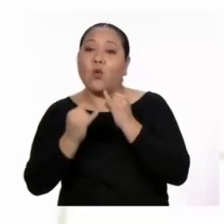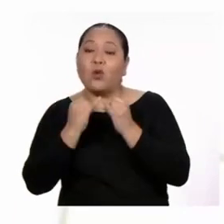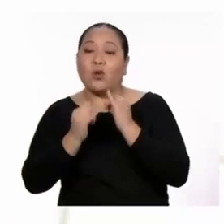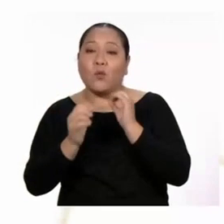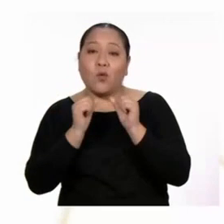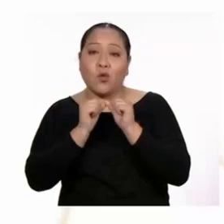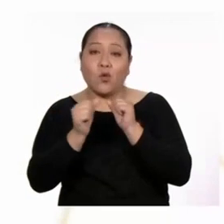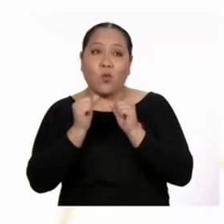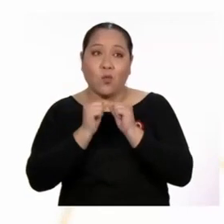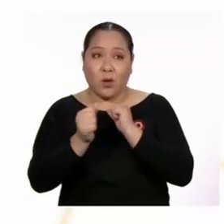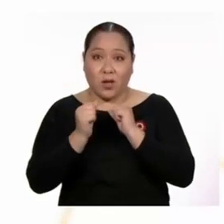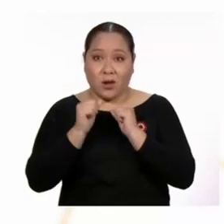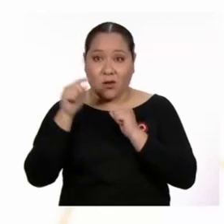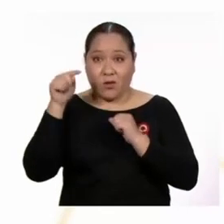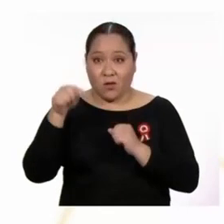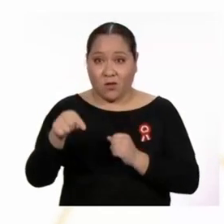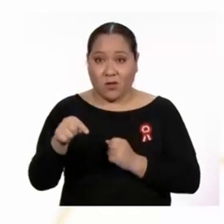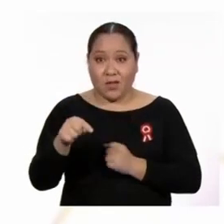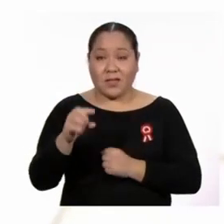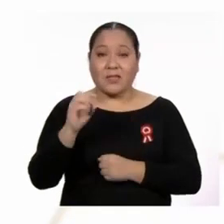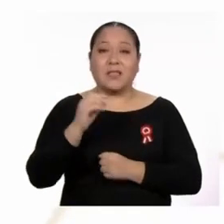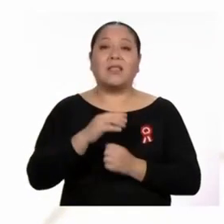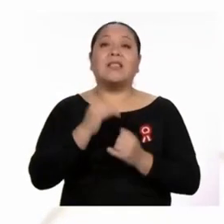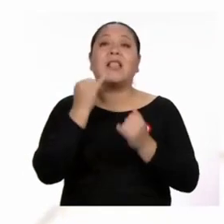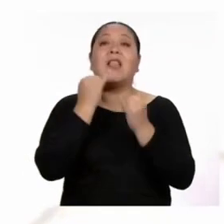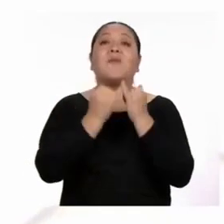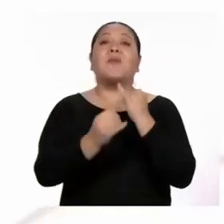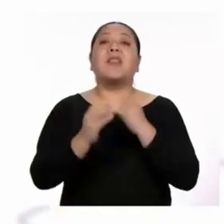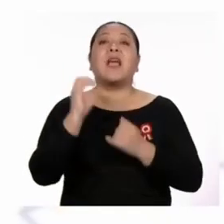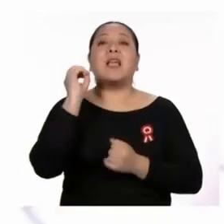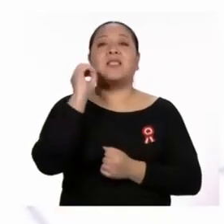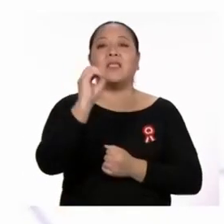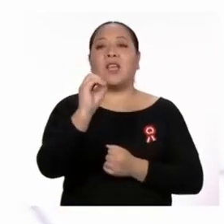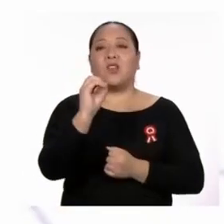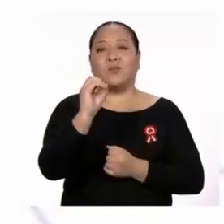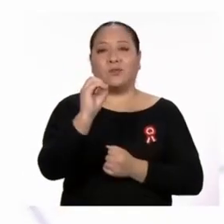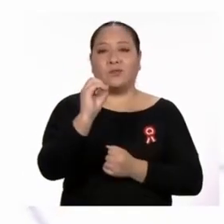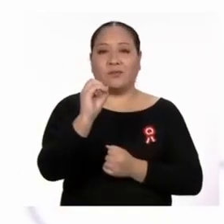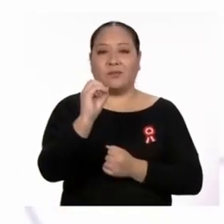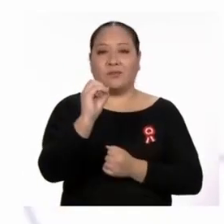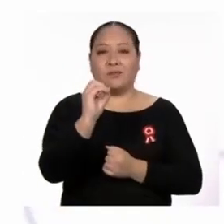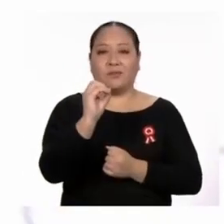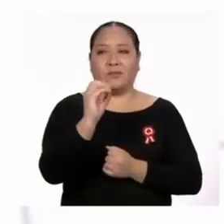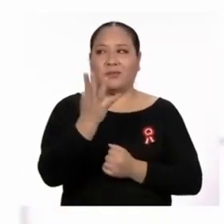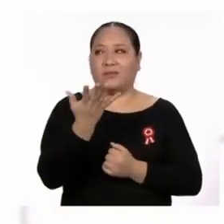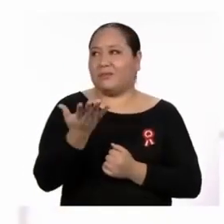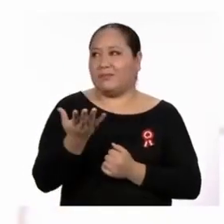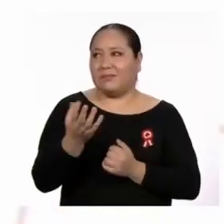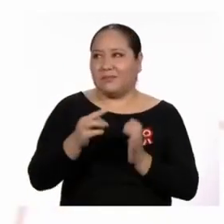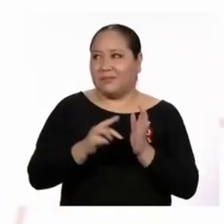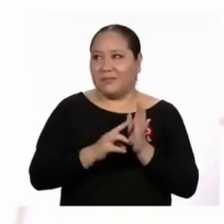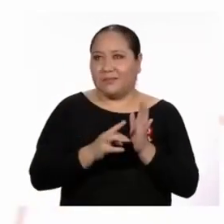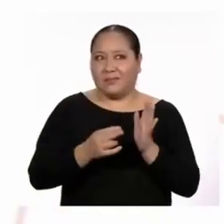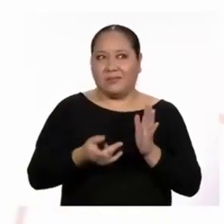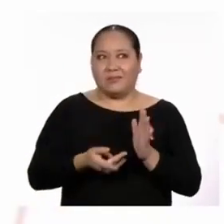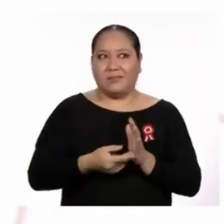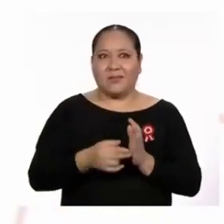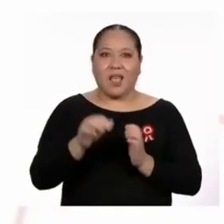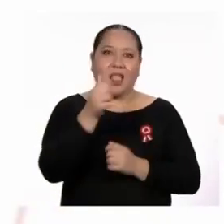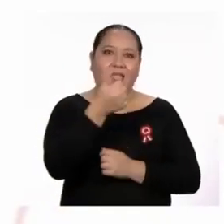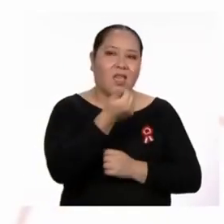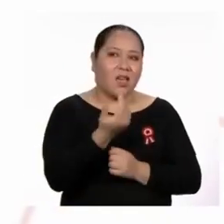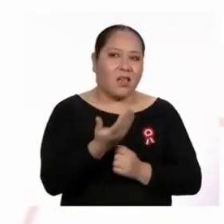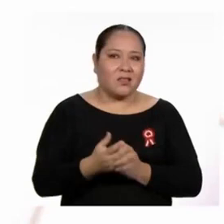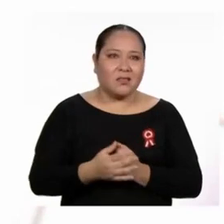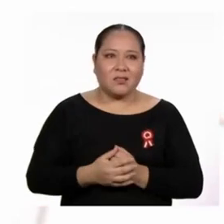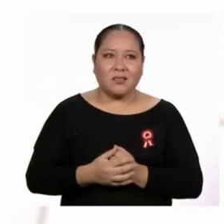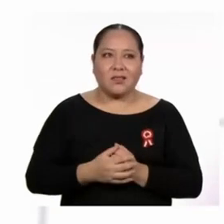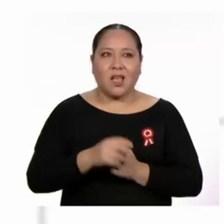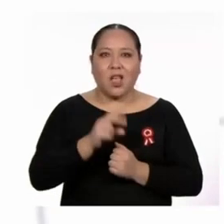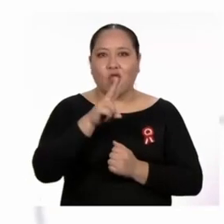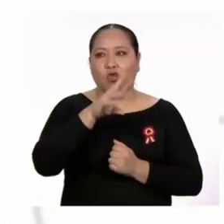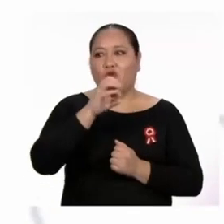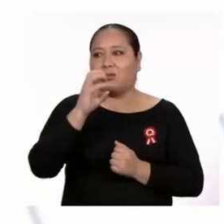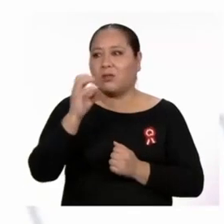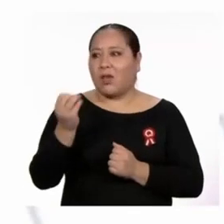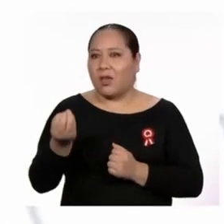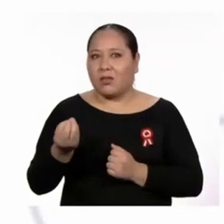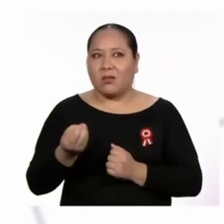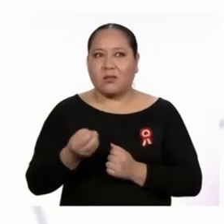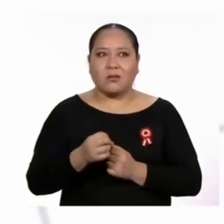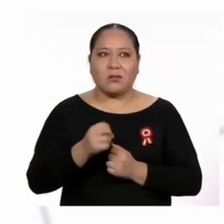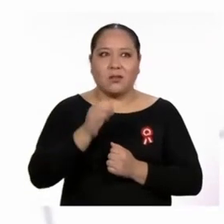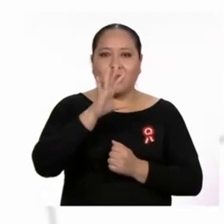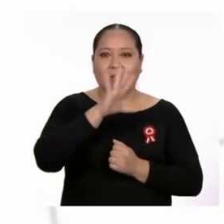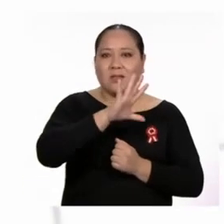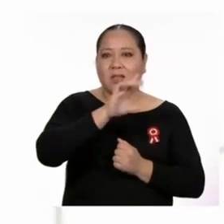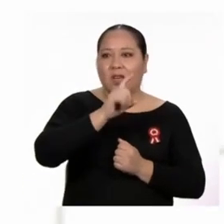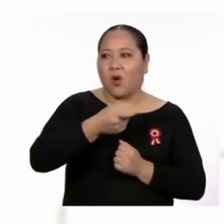cifra, el de las unidades, termina en 0. O sea, que el 10, el 200,